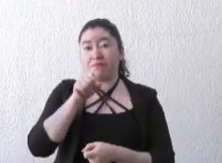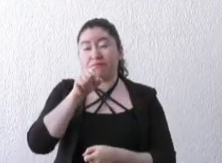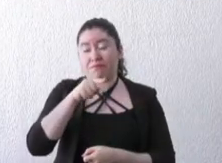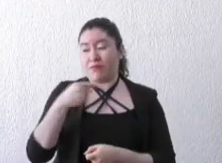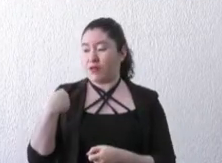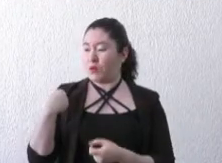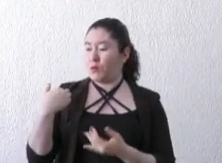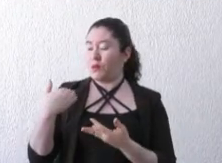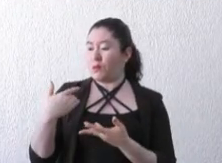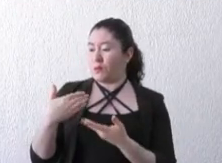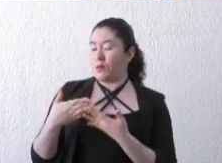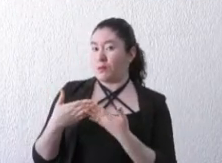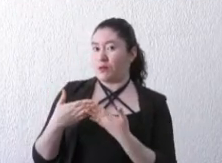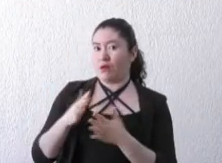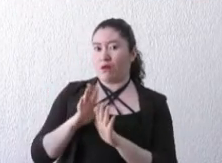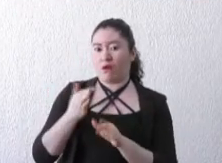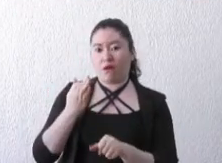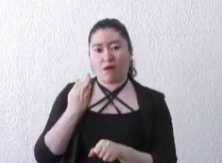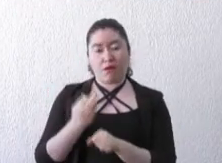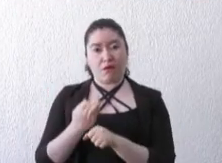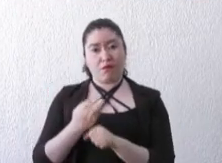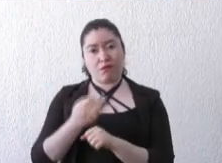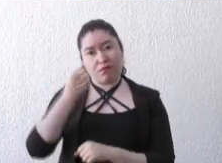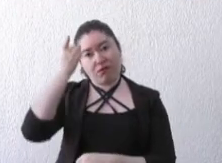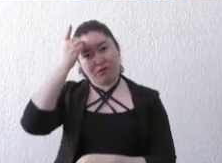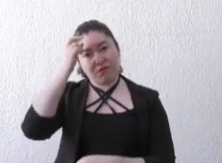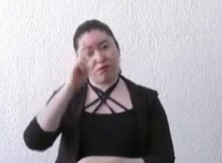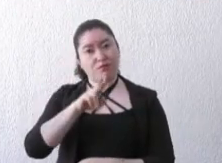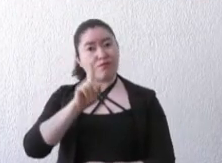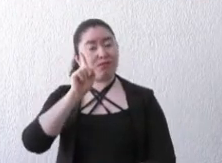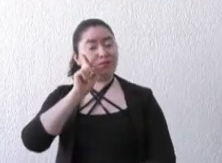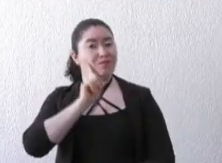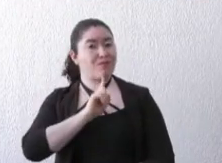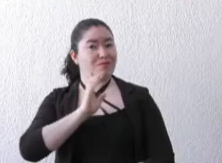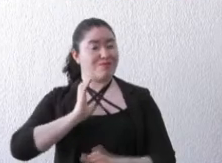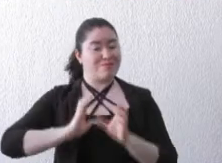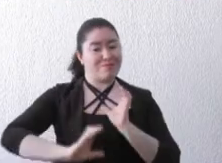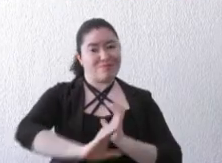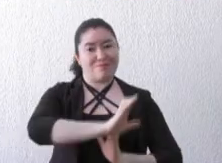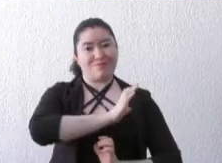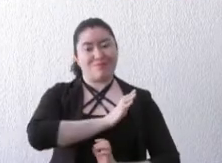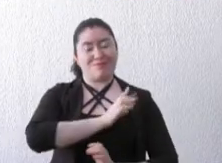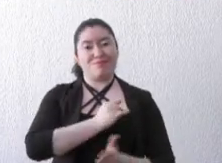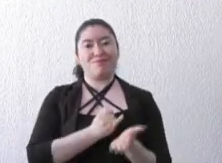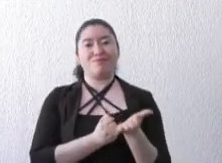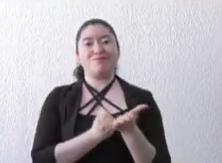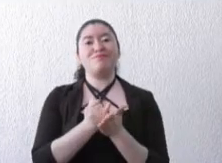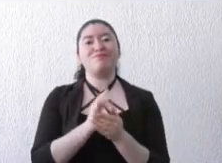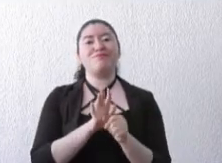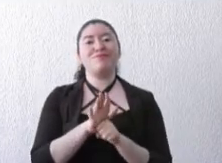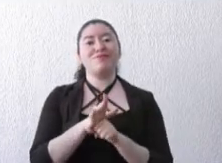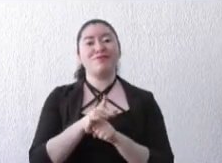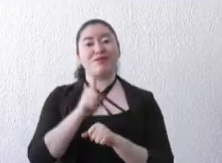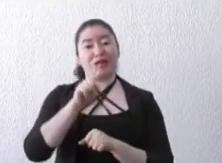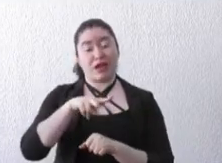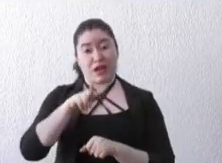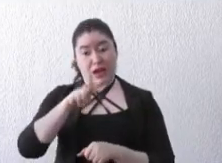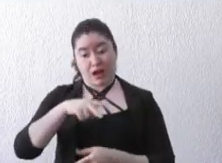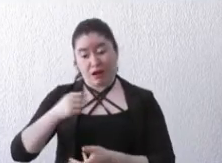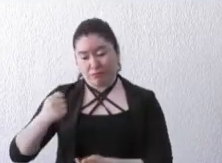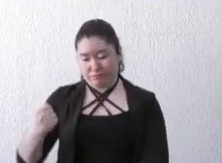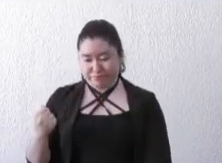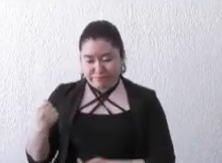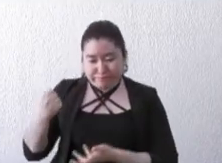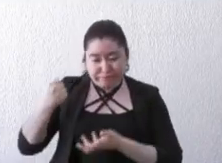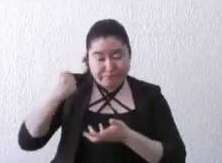doctora Claudia Sheinbaum decidió invertirle una fuerte cantidad de recursos,